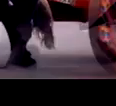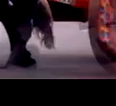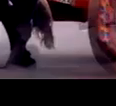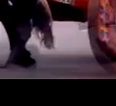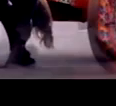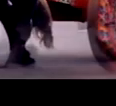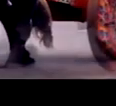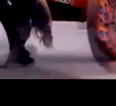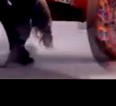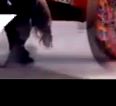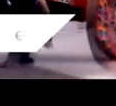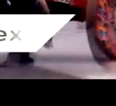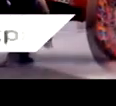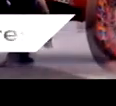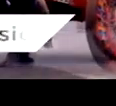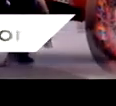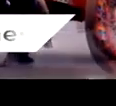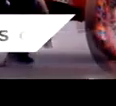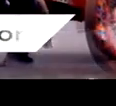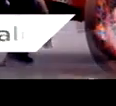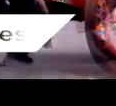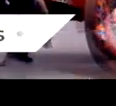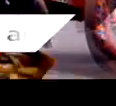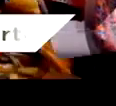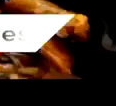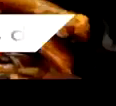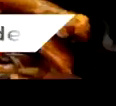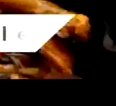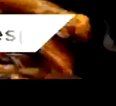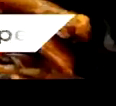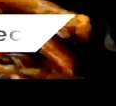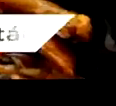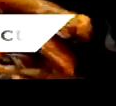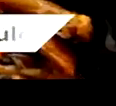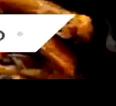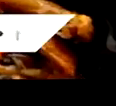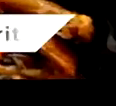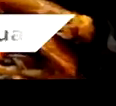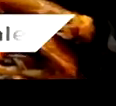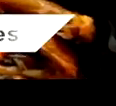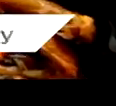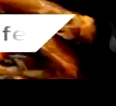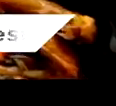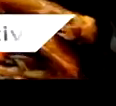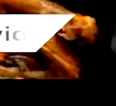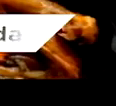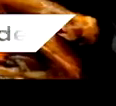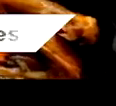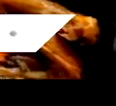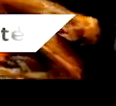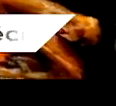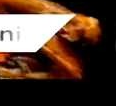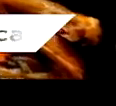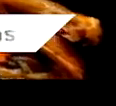Este reconoce la trayectoria y aportes en expresiones orales, artes del espectáculo, rituales y festividades,